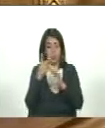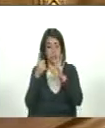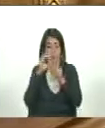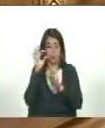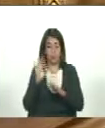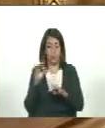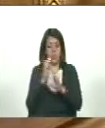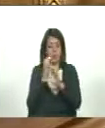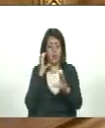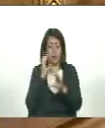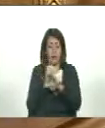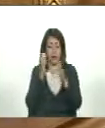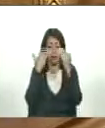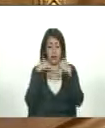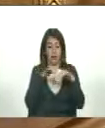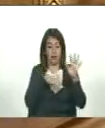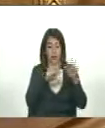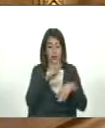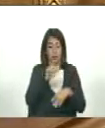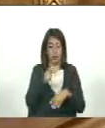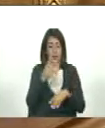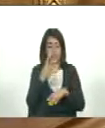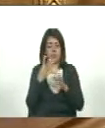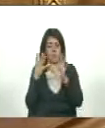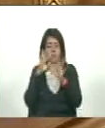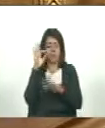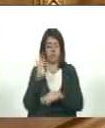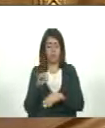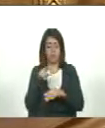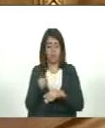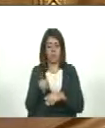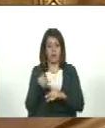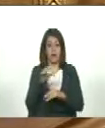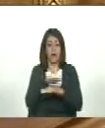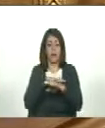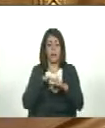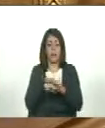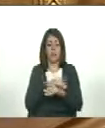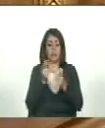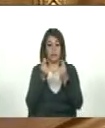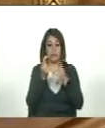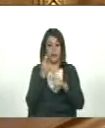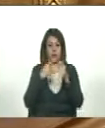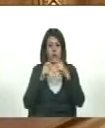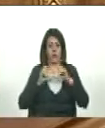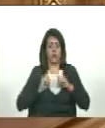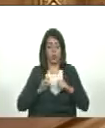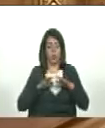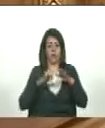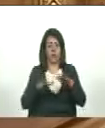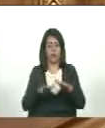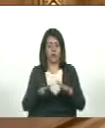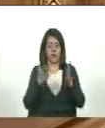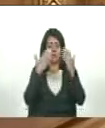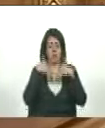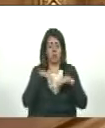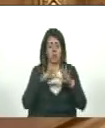17,46% a transporte, el 15,49% al Ministerio de Economía, Finanzas y Comercio Exterior y el